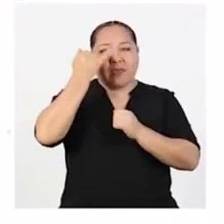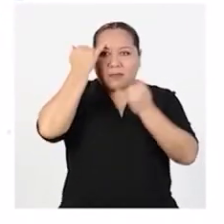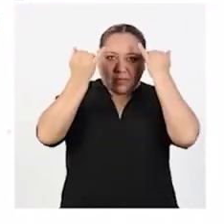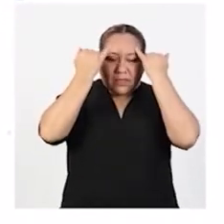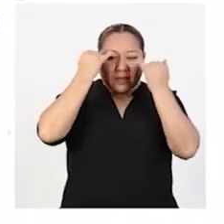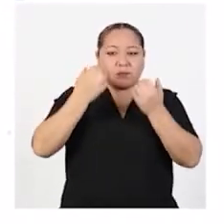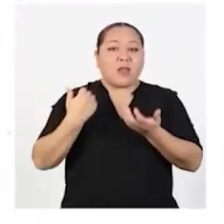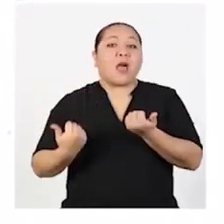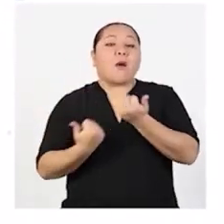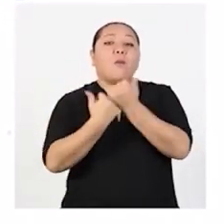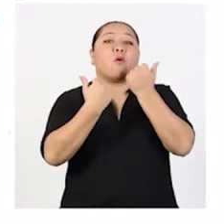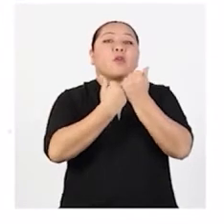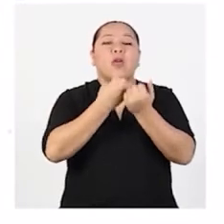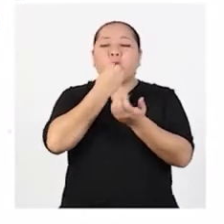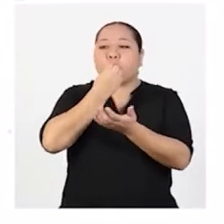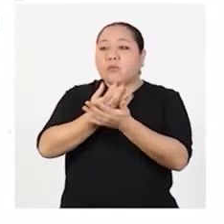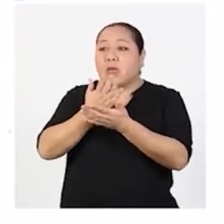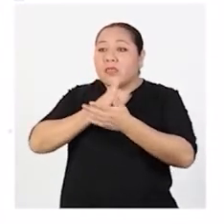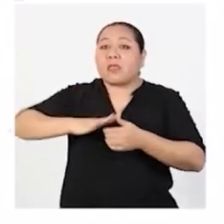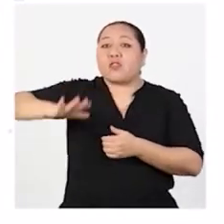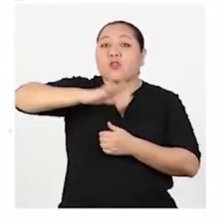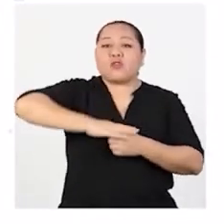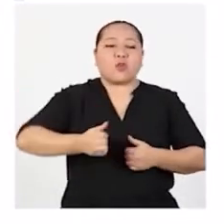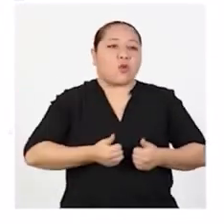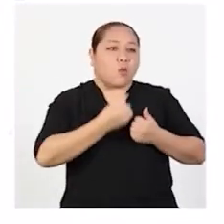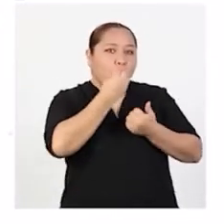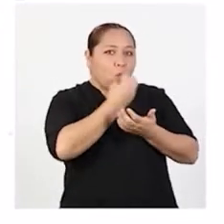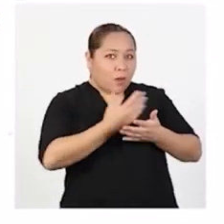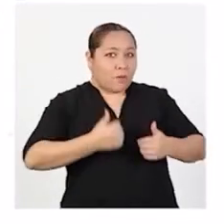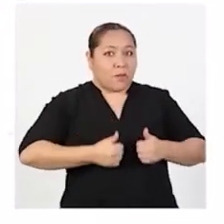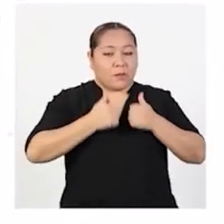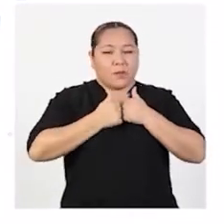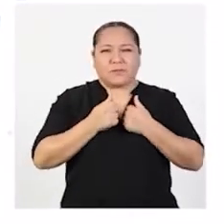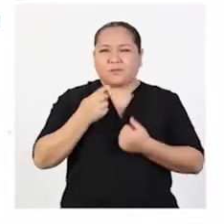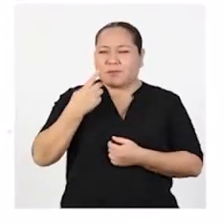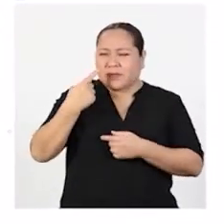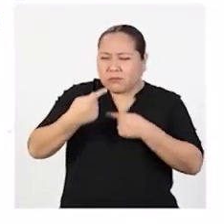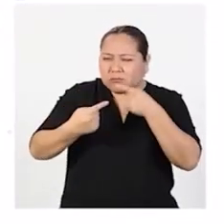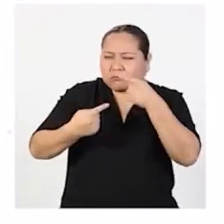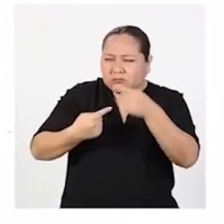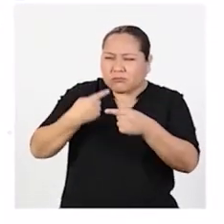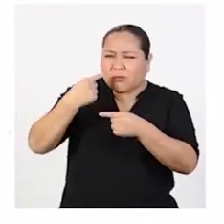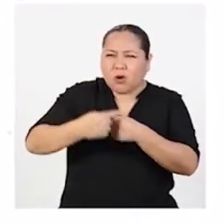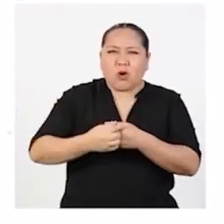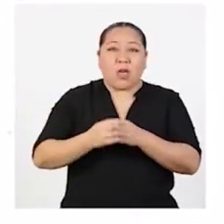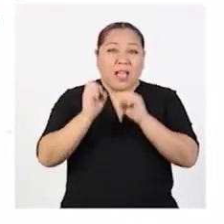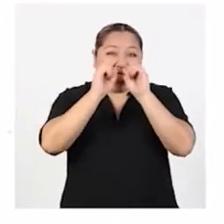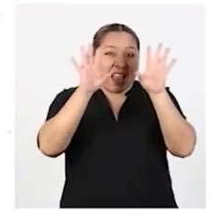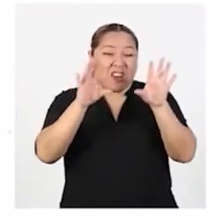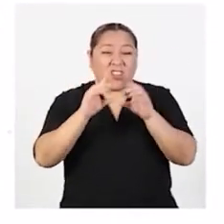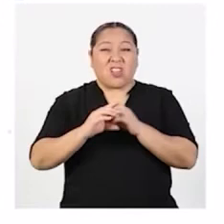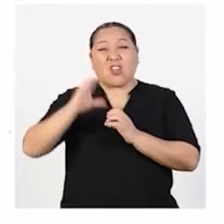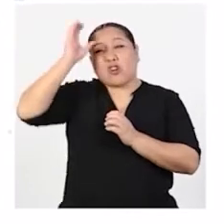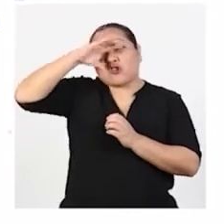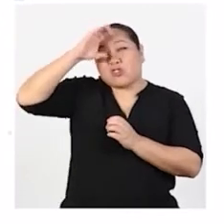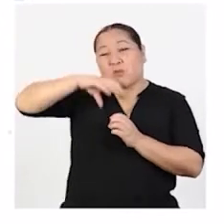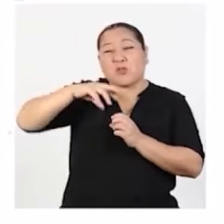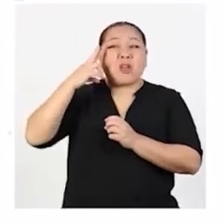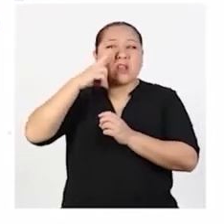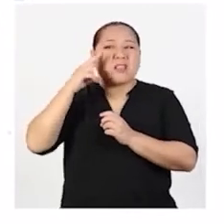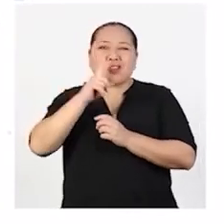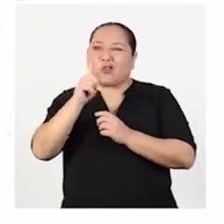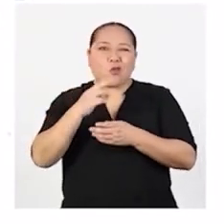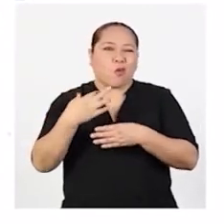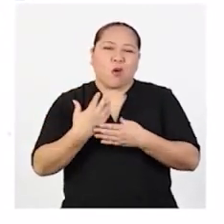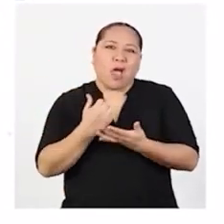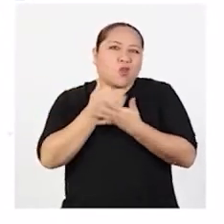grandes implicancias en la visión que tengamos del ser humano, lo cual nos debe llevar a entender la diversidad como un aspecto